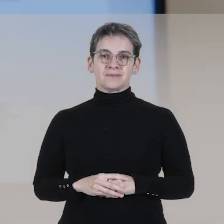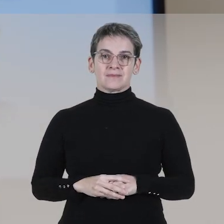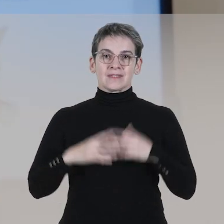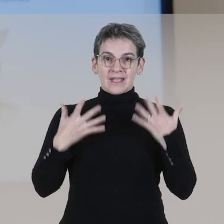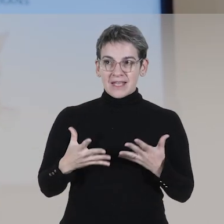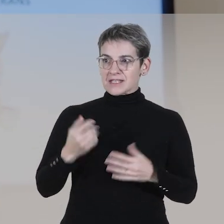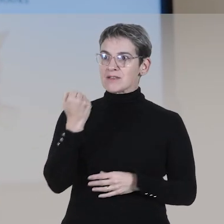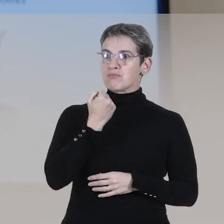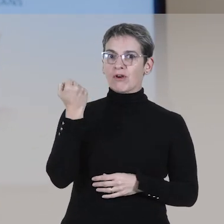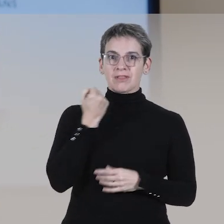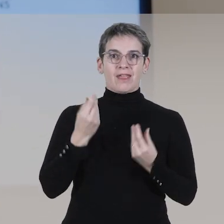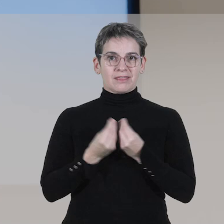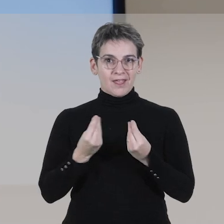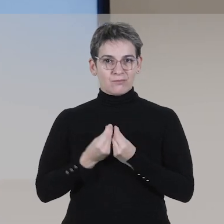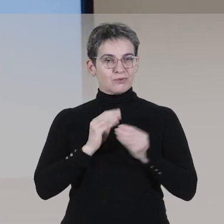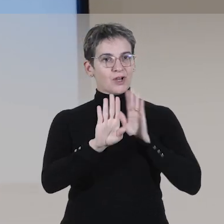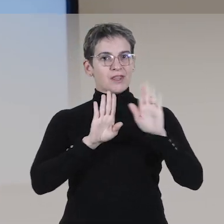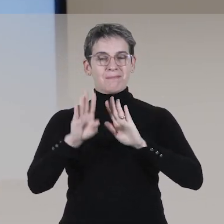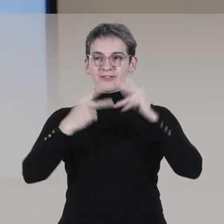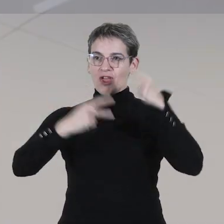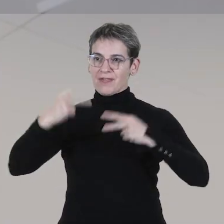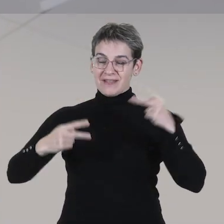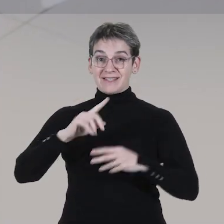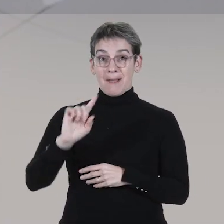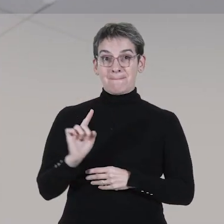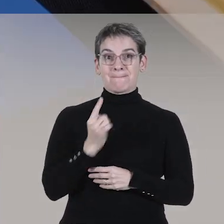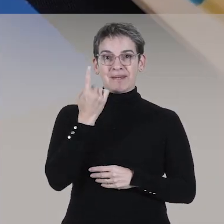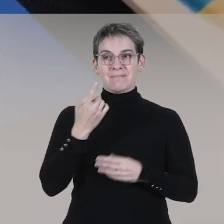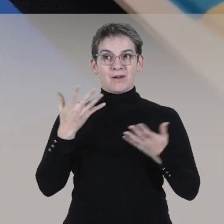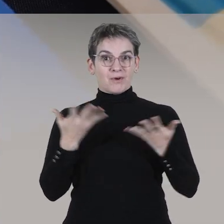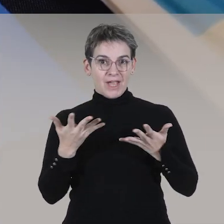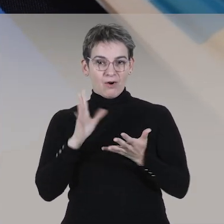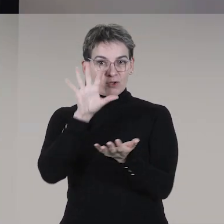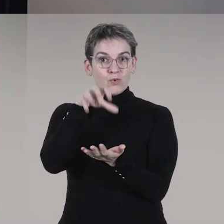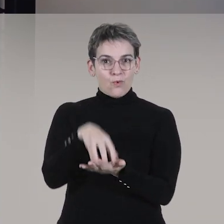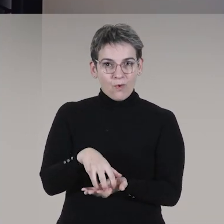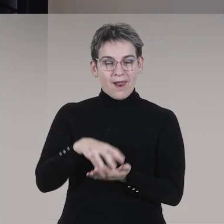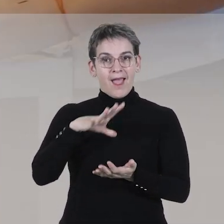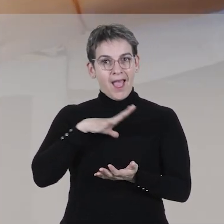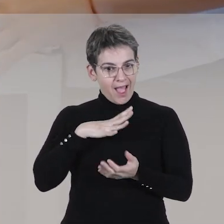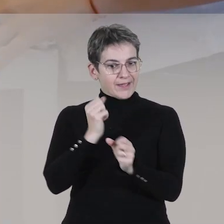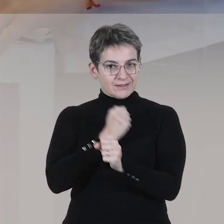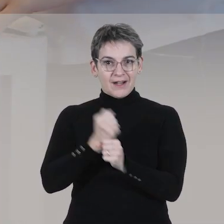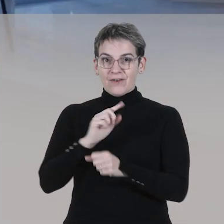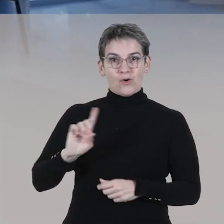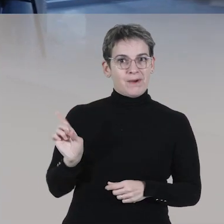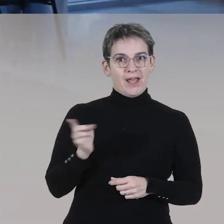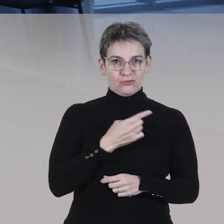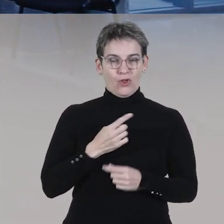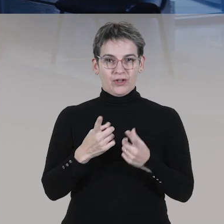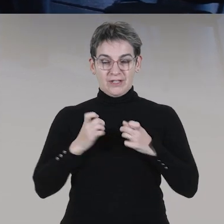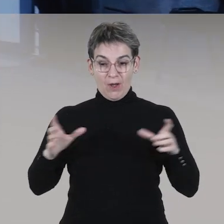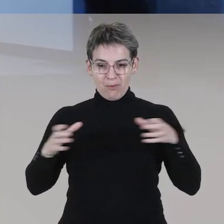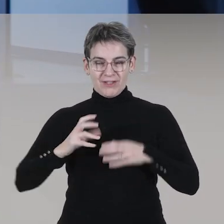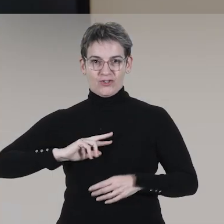Es sumamente importante la Expo Diversa, primero porque es una fuente donde hay salida laboral para todo lo que es la